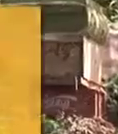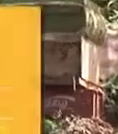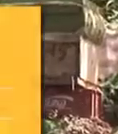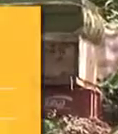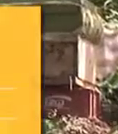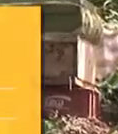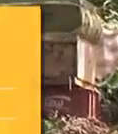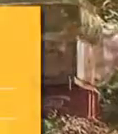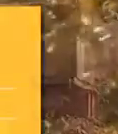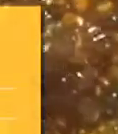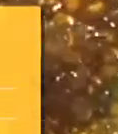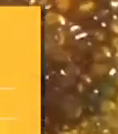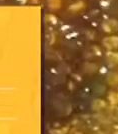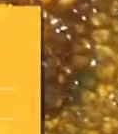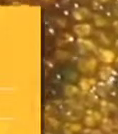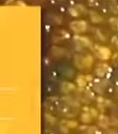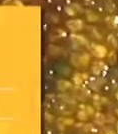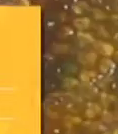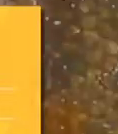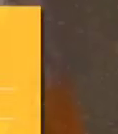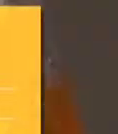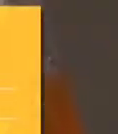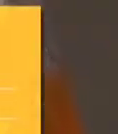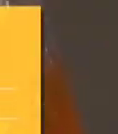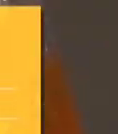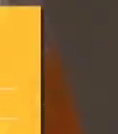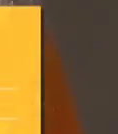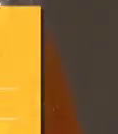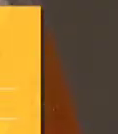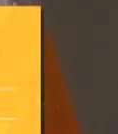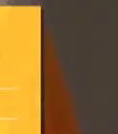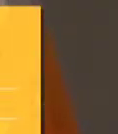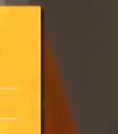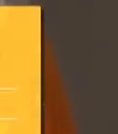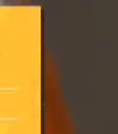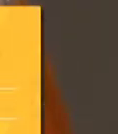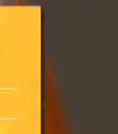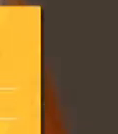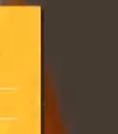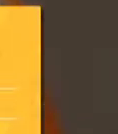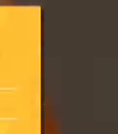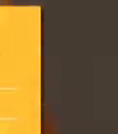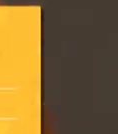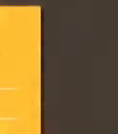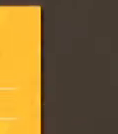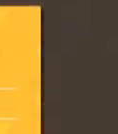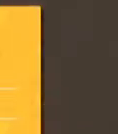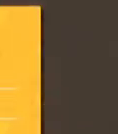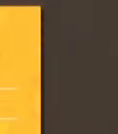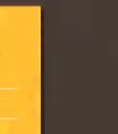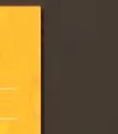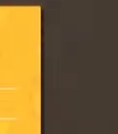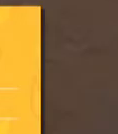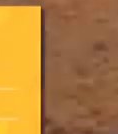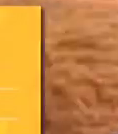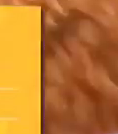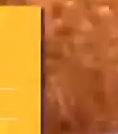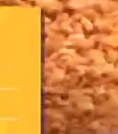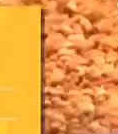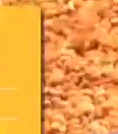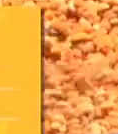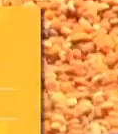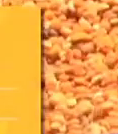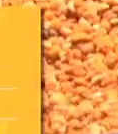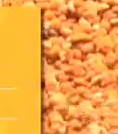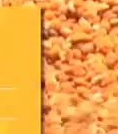Este 25 de septiembre, a partir de las 11 de la mañana, te esperamos en el Paseo de las Flores en la Expo Miel 2016 como